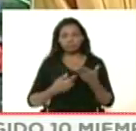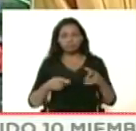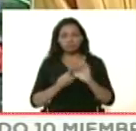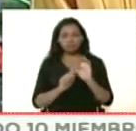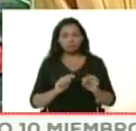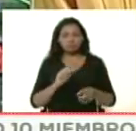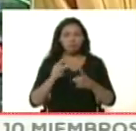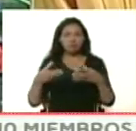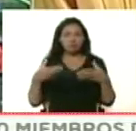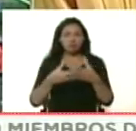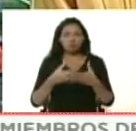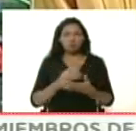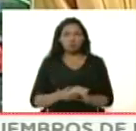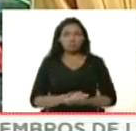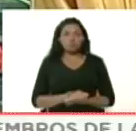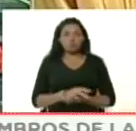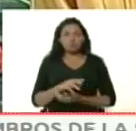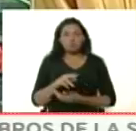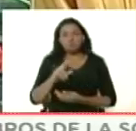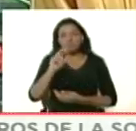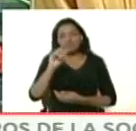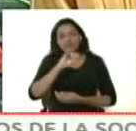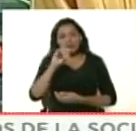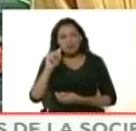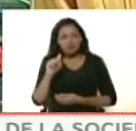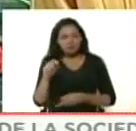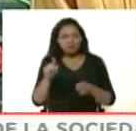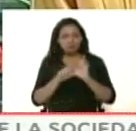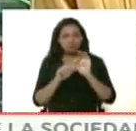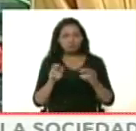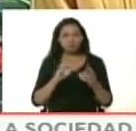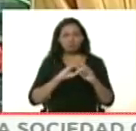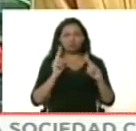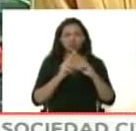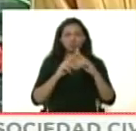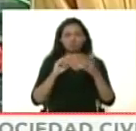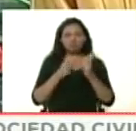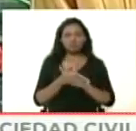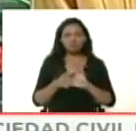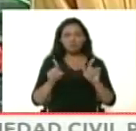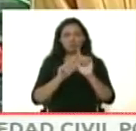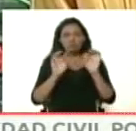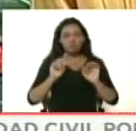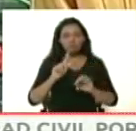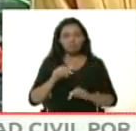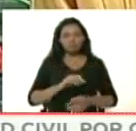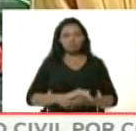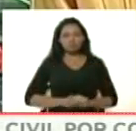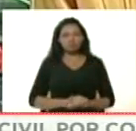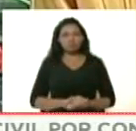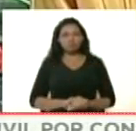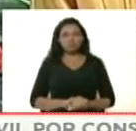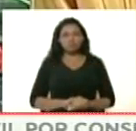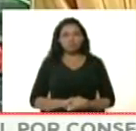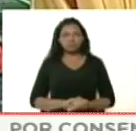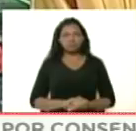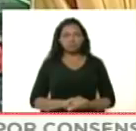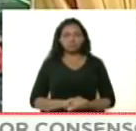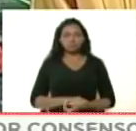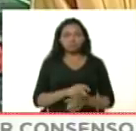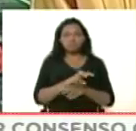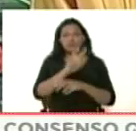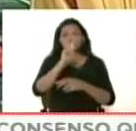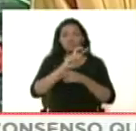al grupo racial autóctono, conocido con la denominación caballo criollo,